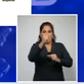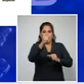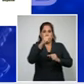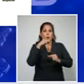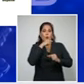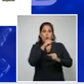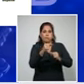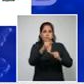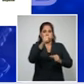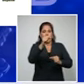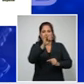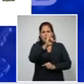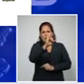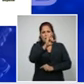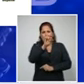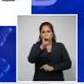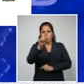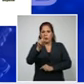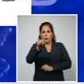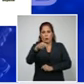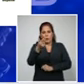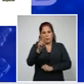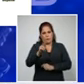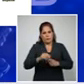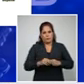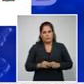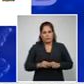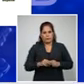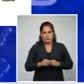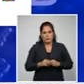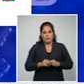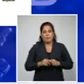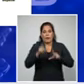de 701,2. Regla